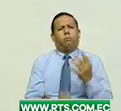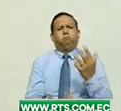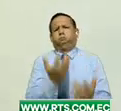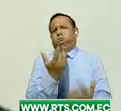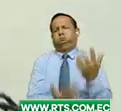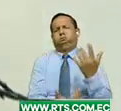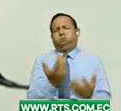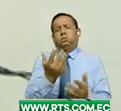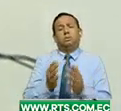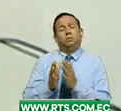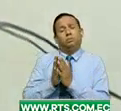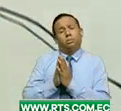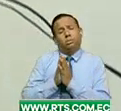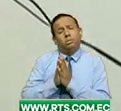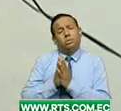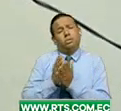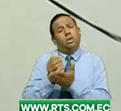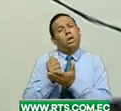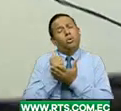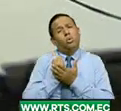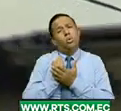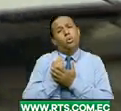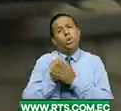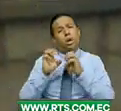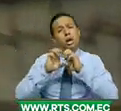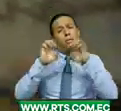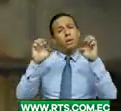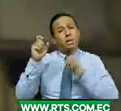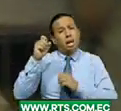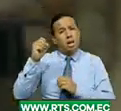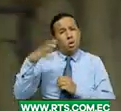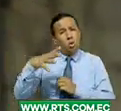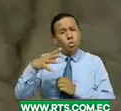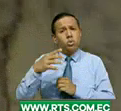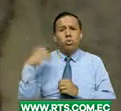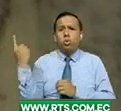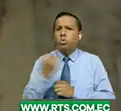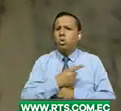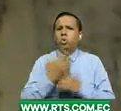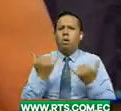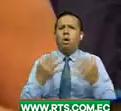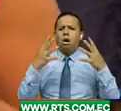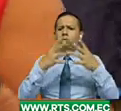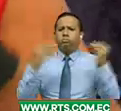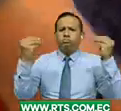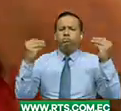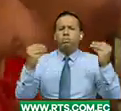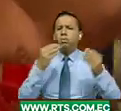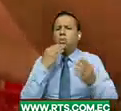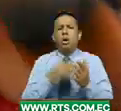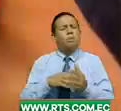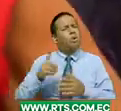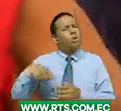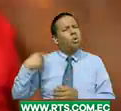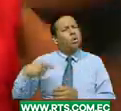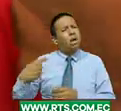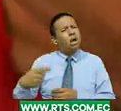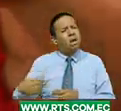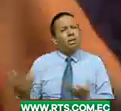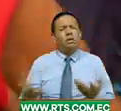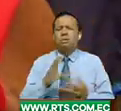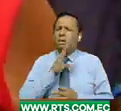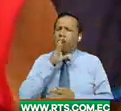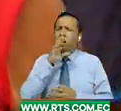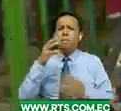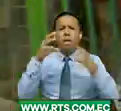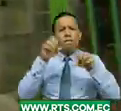por favor nos ayuden con la empresa eléctrica. Estamos sin luz, estamos cada vez y cuando se dañan los cables, hay que estar arreglando,